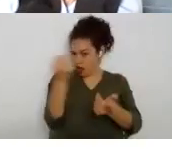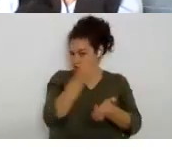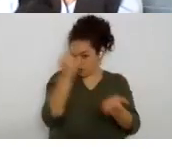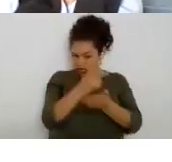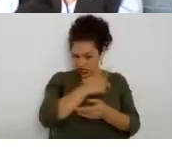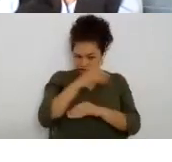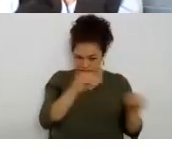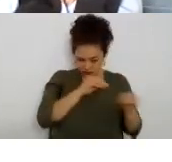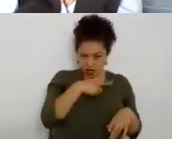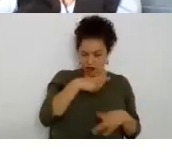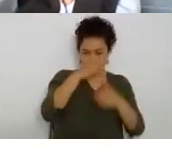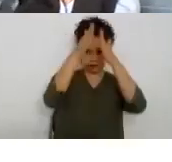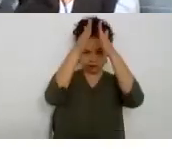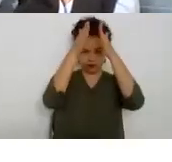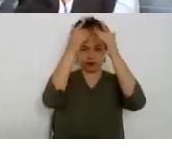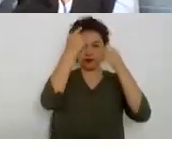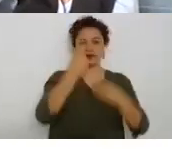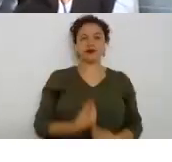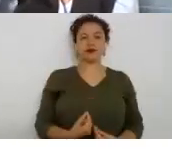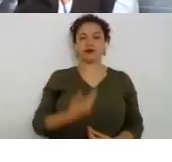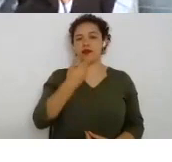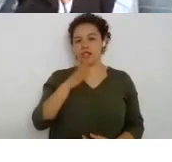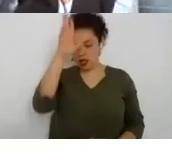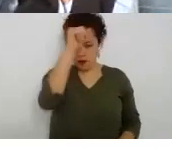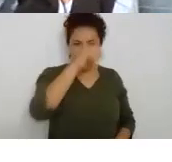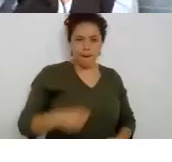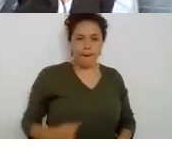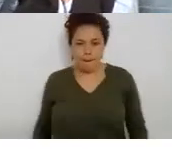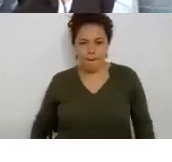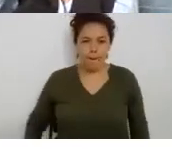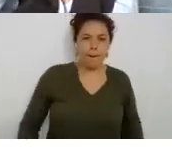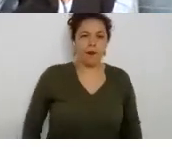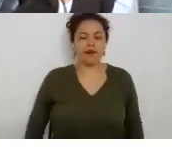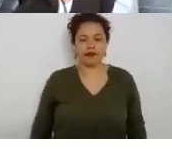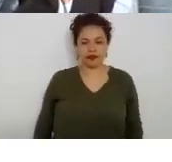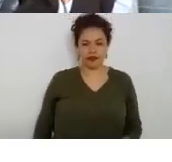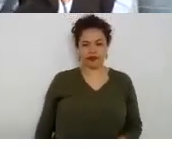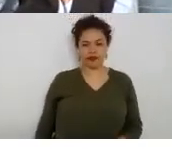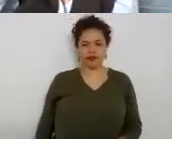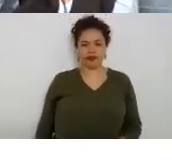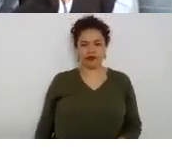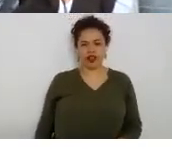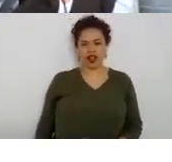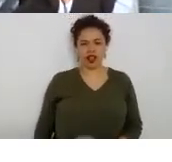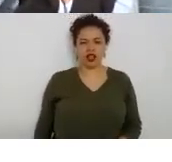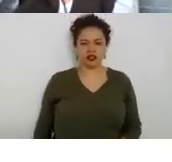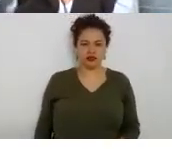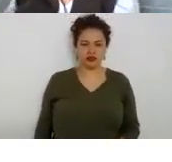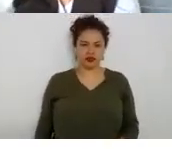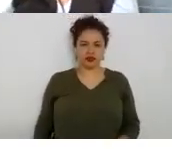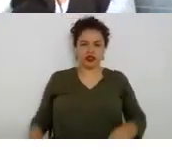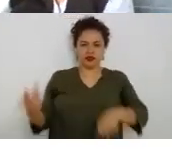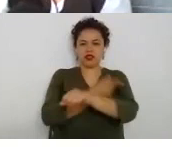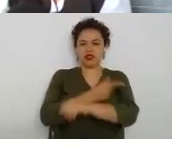a la víctima. ¿De acuerdo? Ahora bien, ¿qué pasa si yo me encuentro solo? O